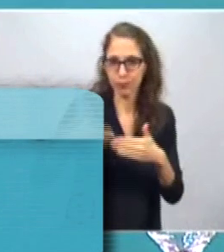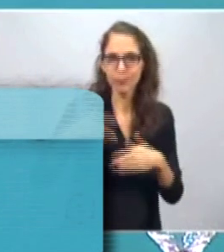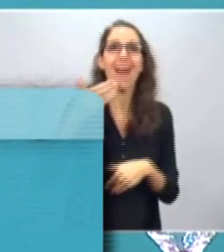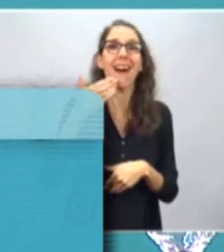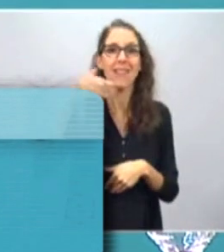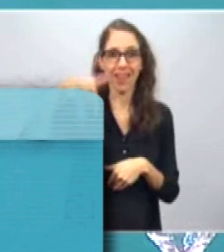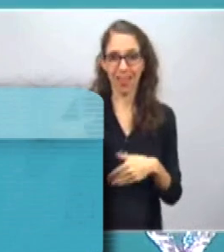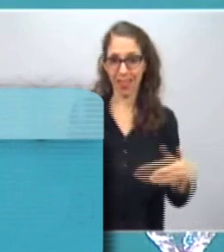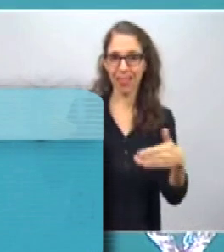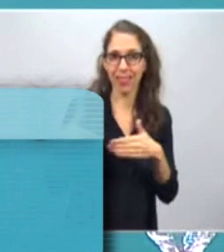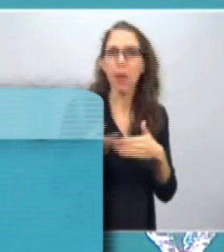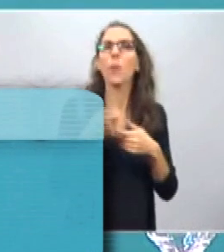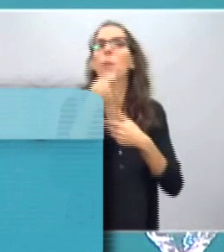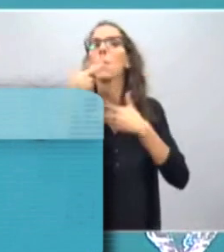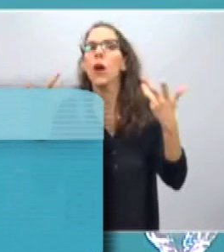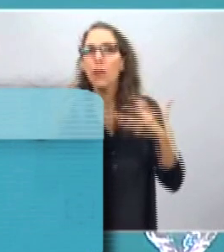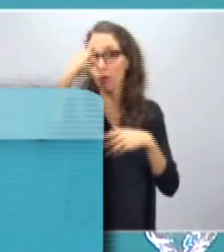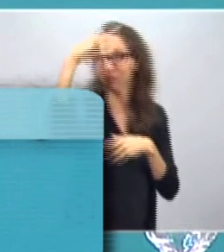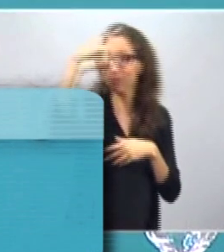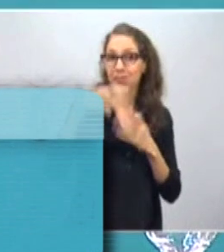el consumo de carne bovina cayó